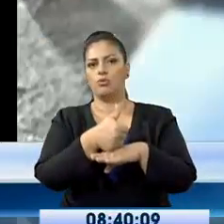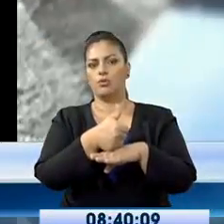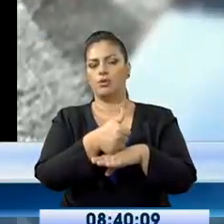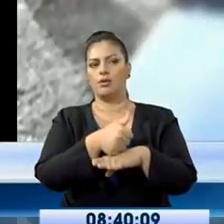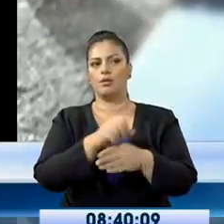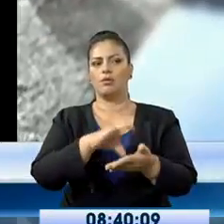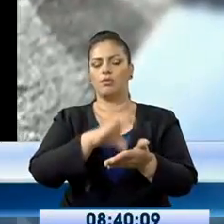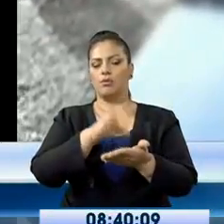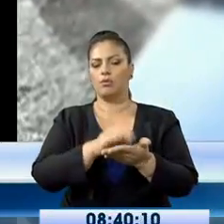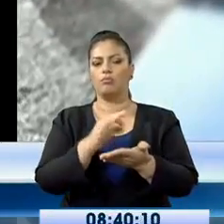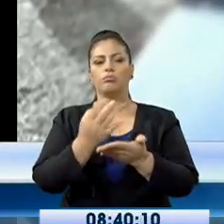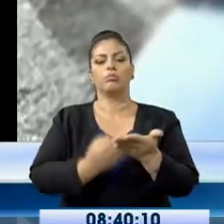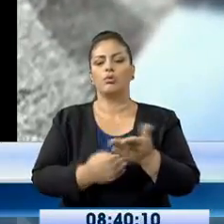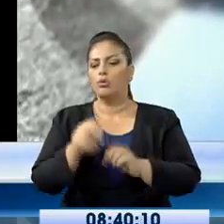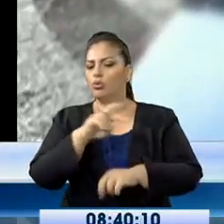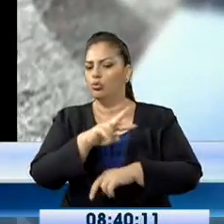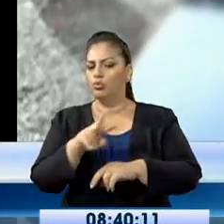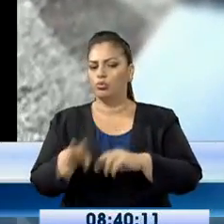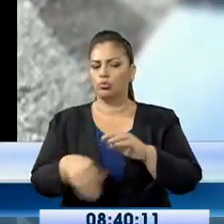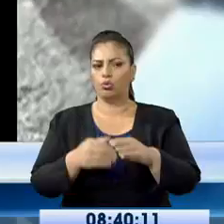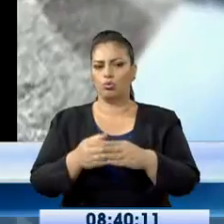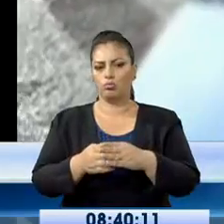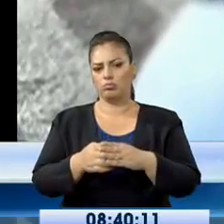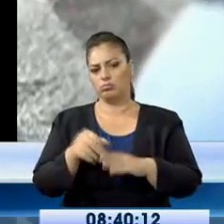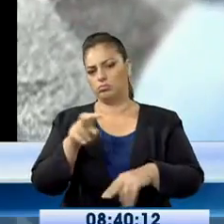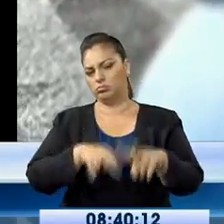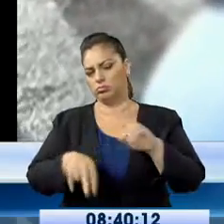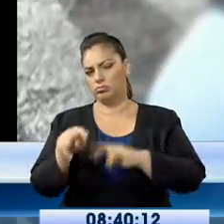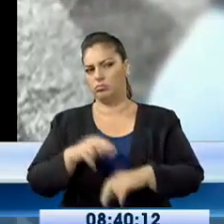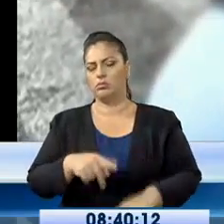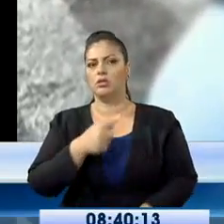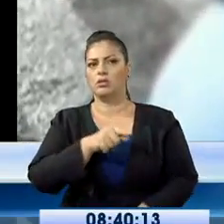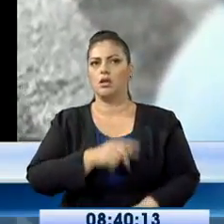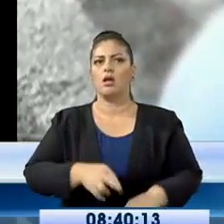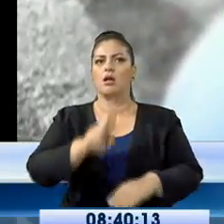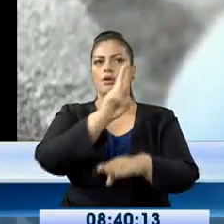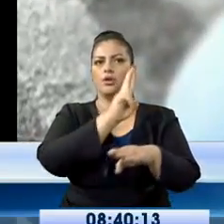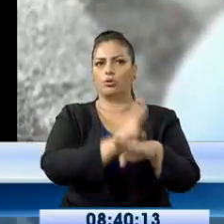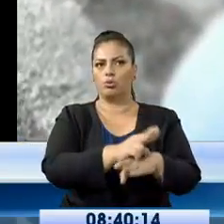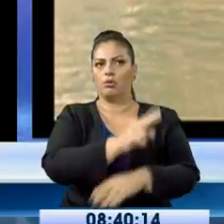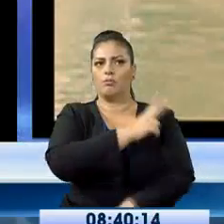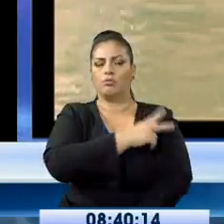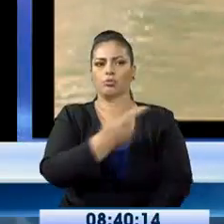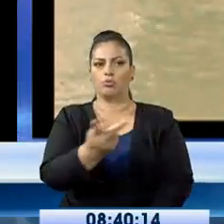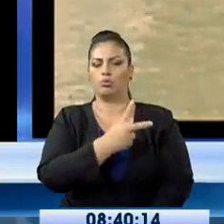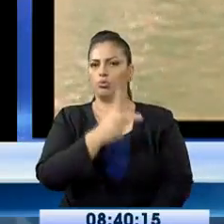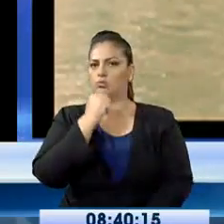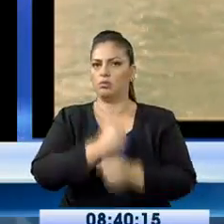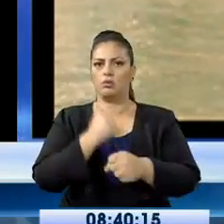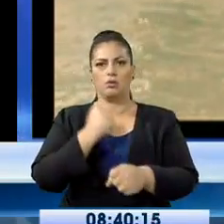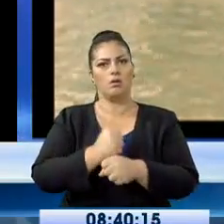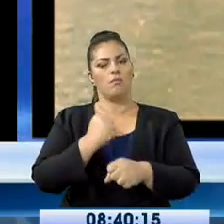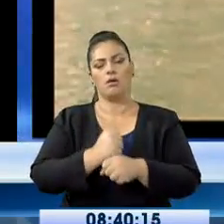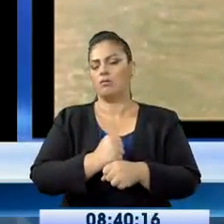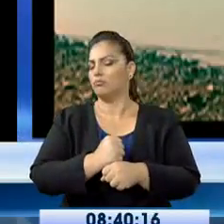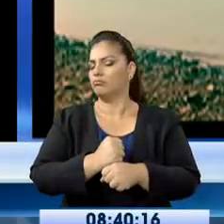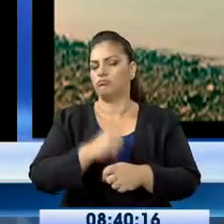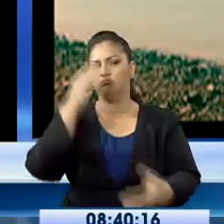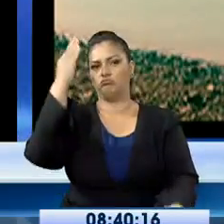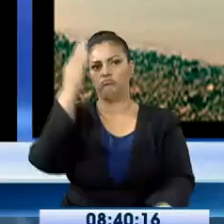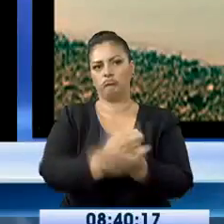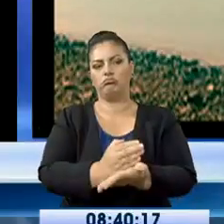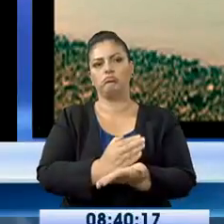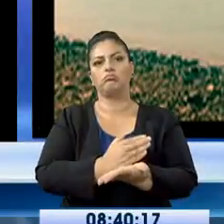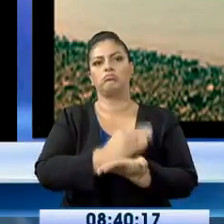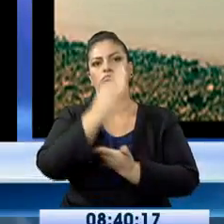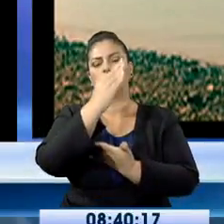respectivo y está ya la suspensión, tanto de la rectora como del docente. En este caso, para este tipo de excursiones, tienen que